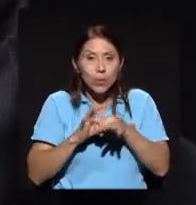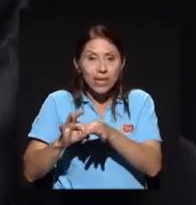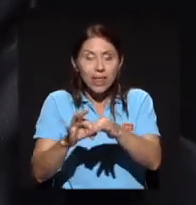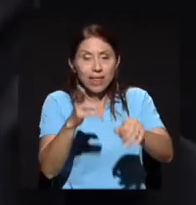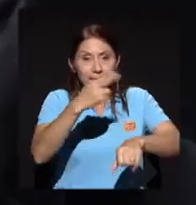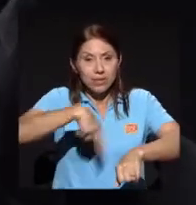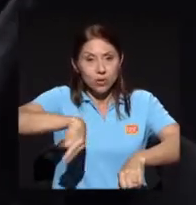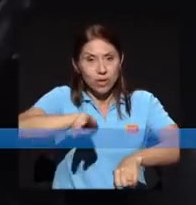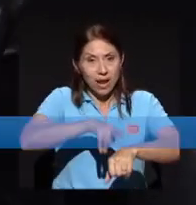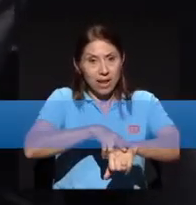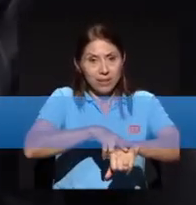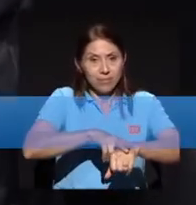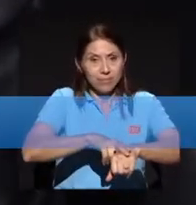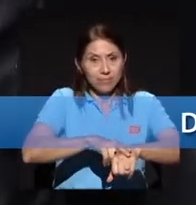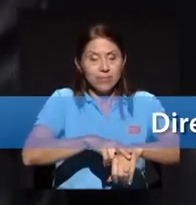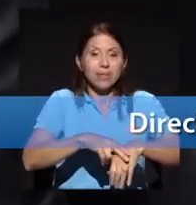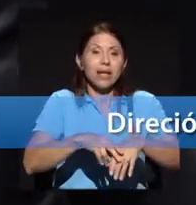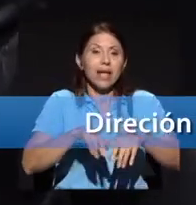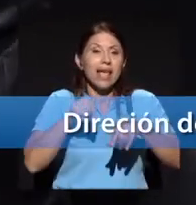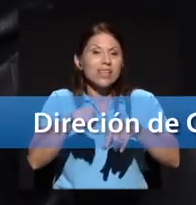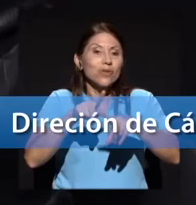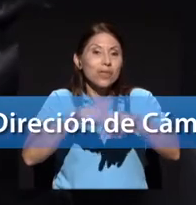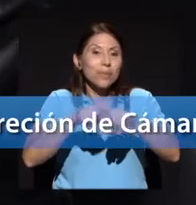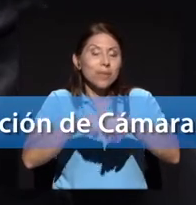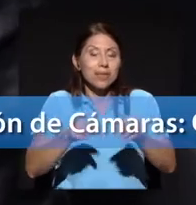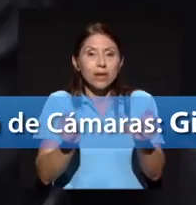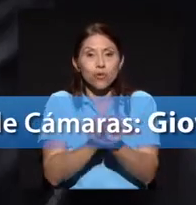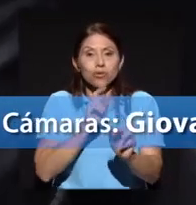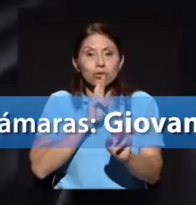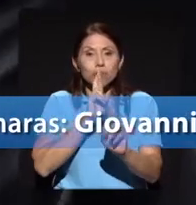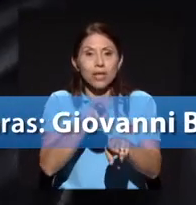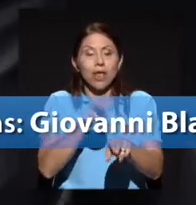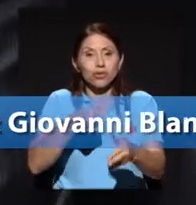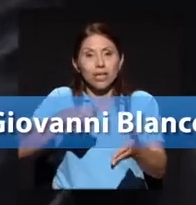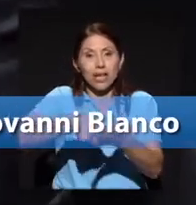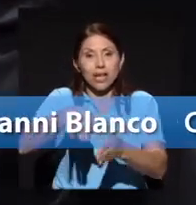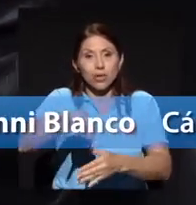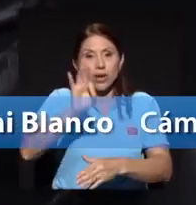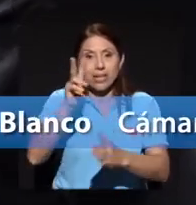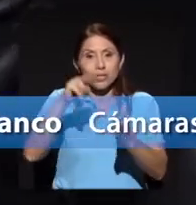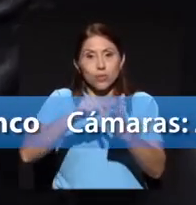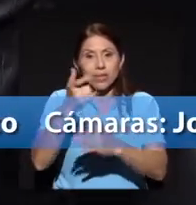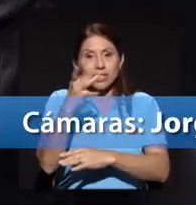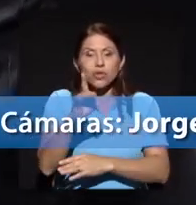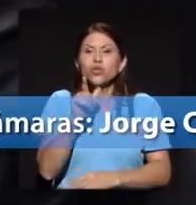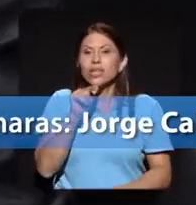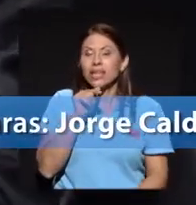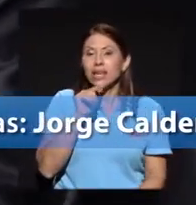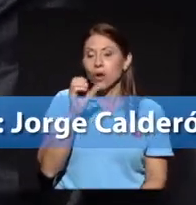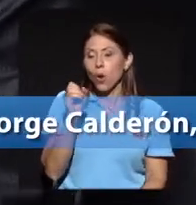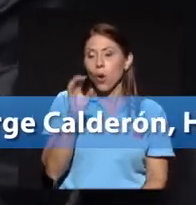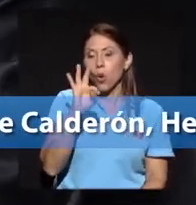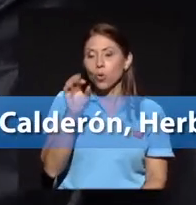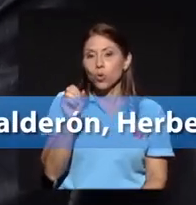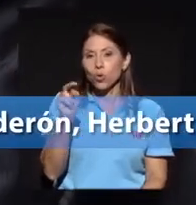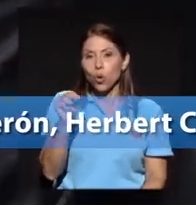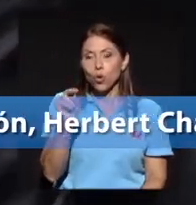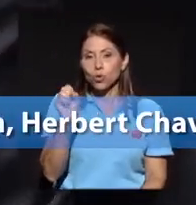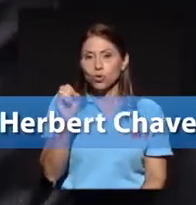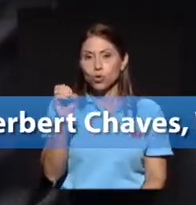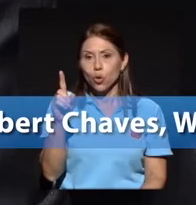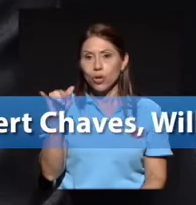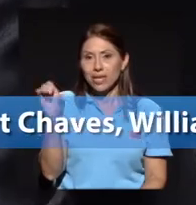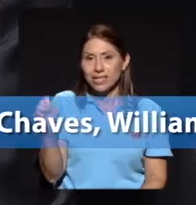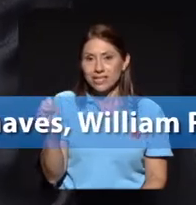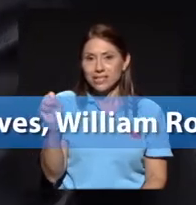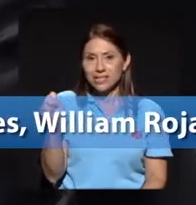los resultados electoral del 2018 fue don ottón solís los partidos respondieron no queremos un gobierno